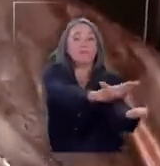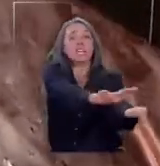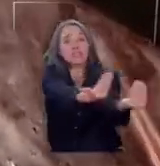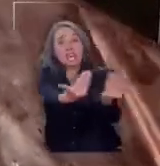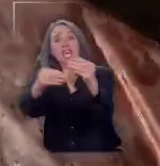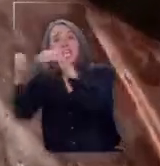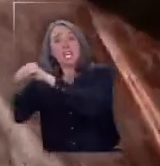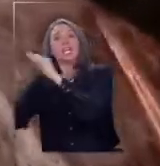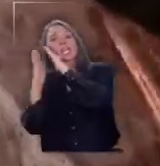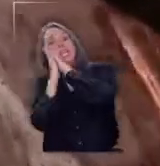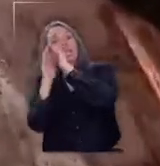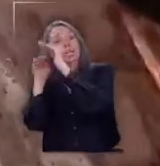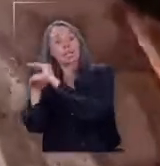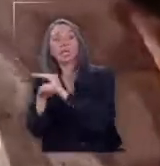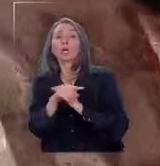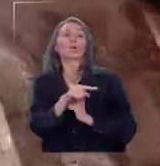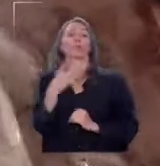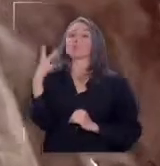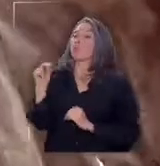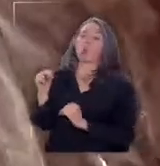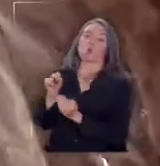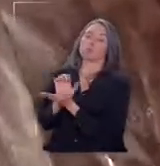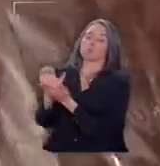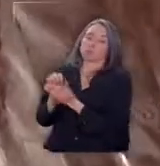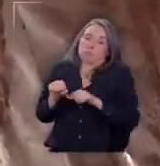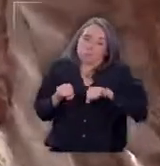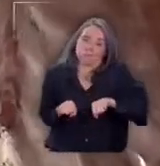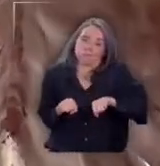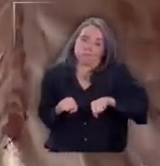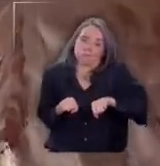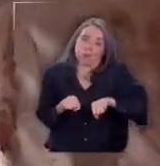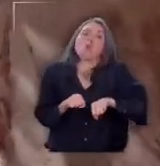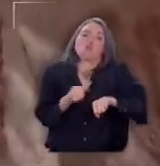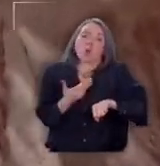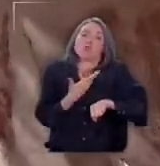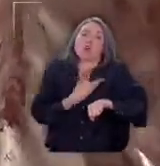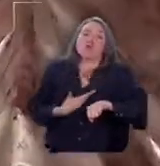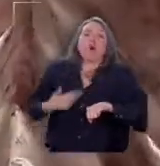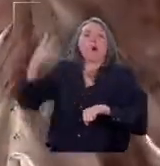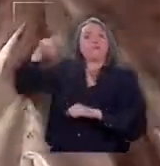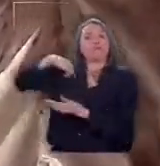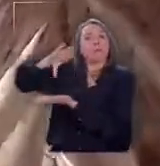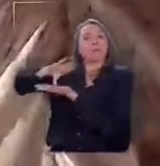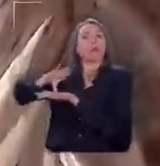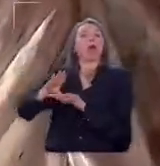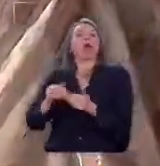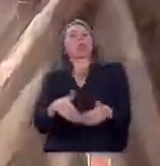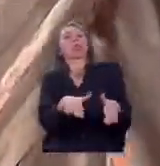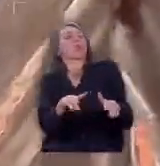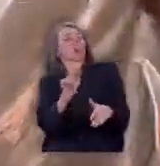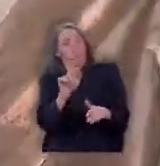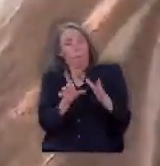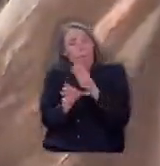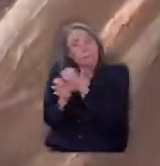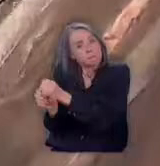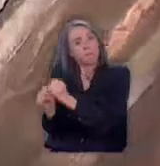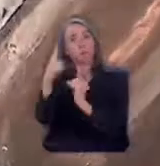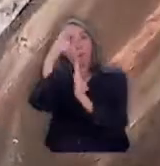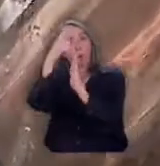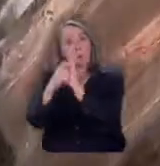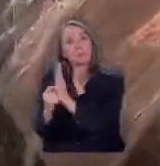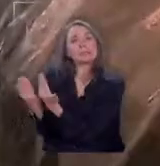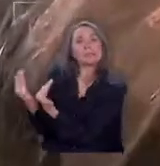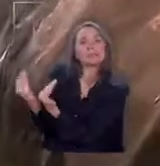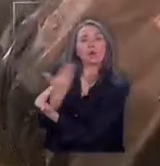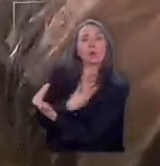rechazan porque no quieren que su gobierno se relaje ellos buscan poner presión ya que aseguran que ya llevan más de un mes a lapera una respuesta de su